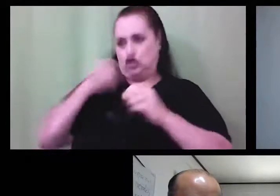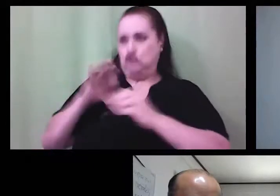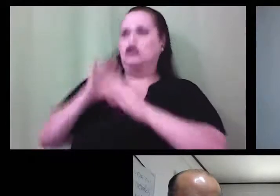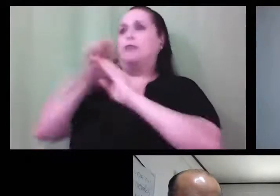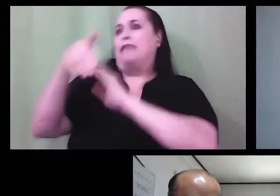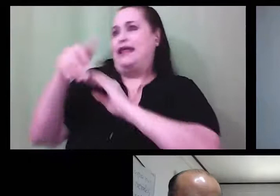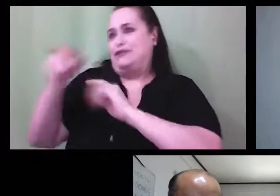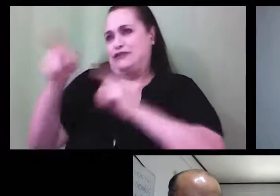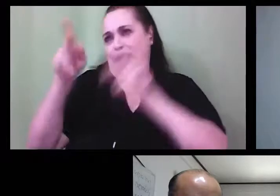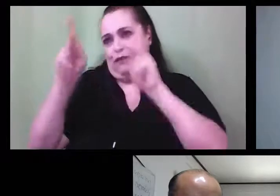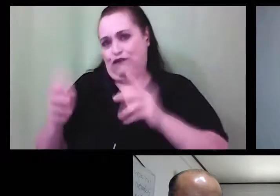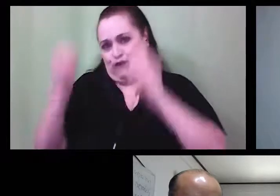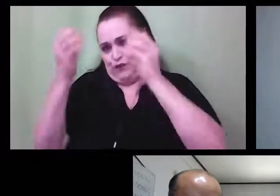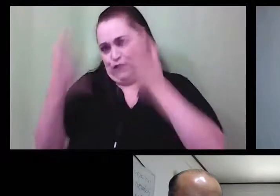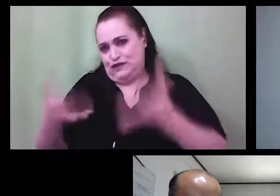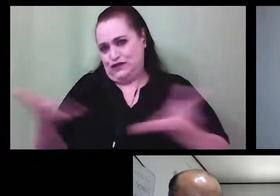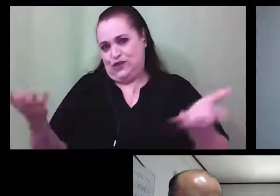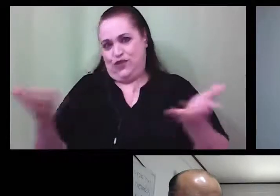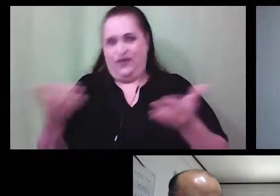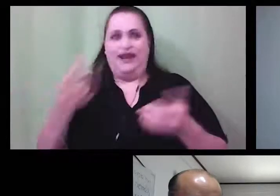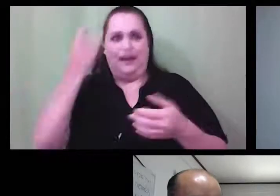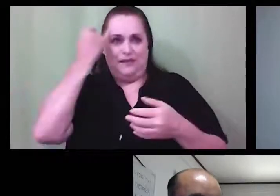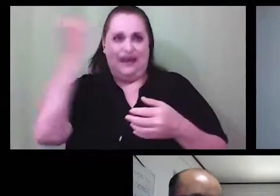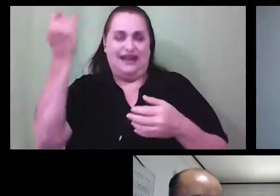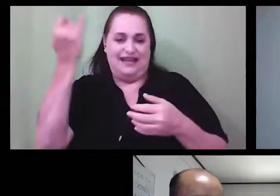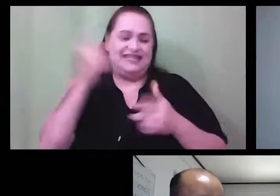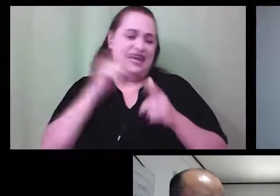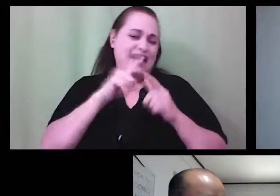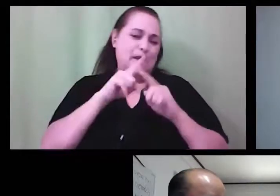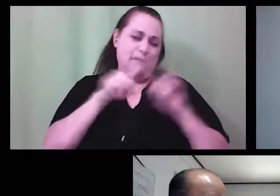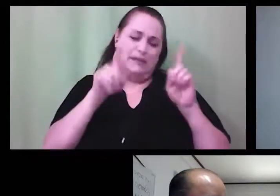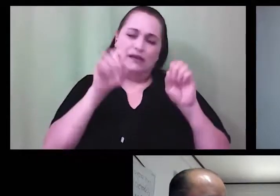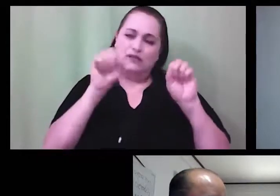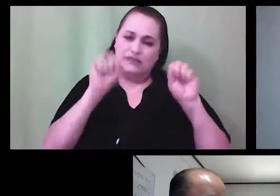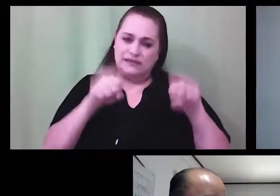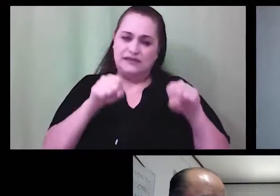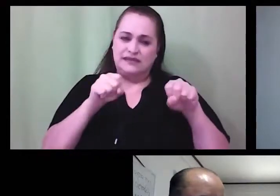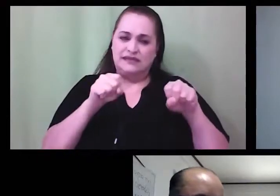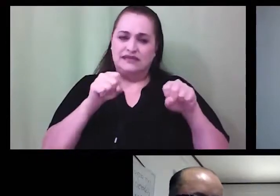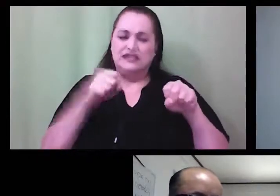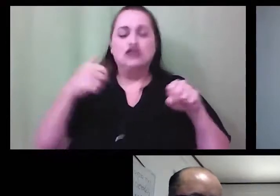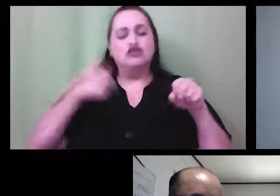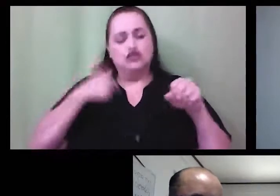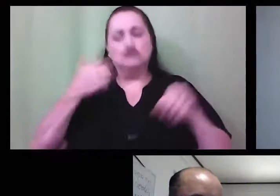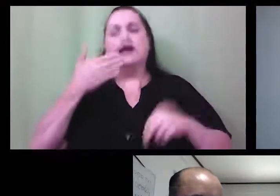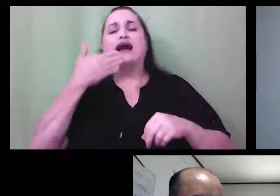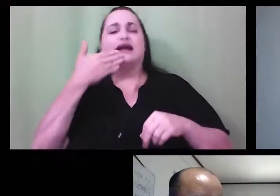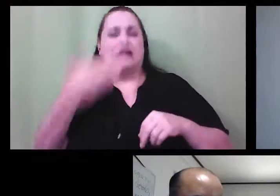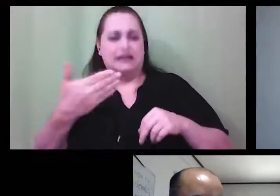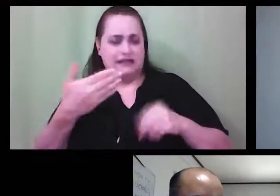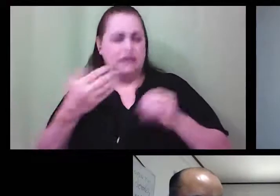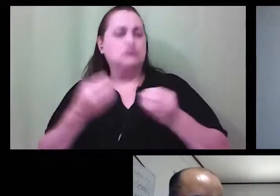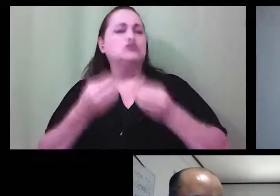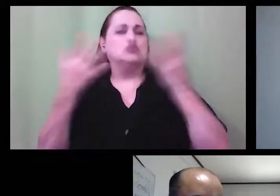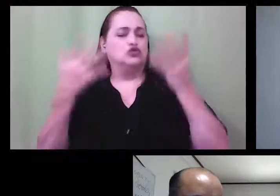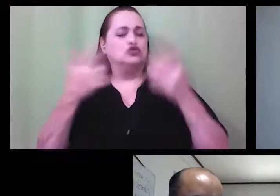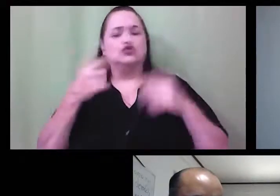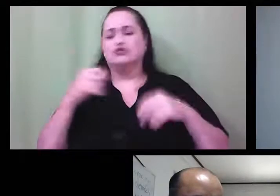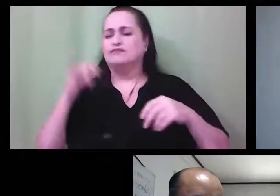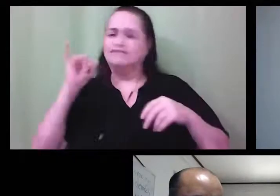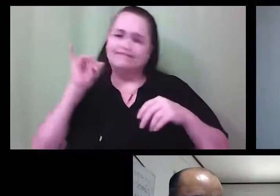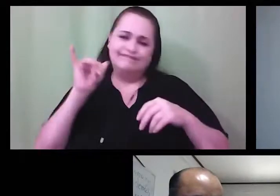nosotros, imagínense, ¿verdad? Pero sí, si bien agradecemos mucho, viviremos